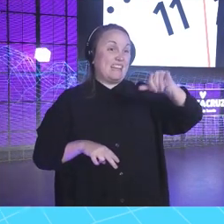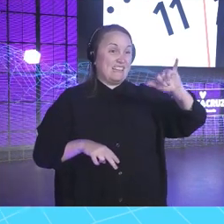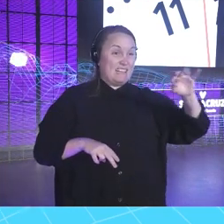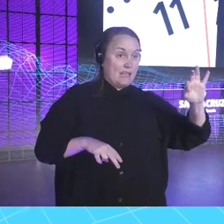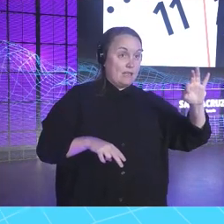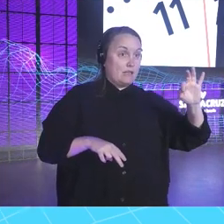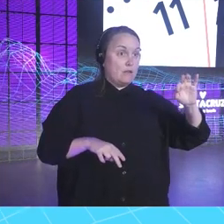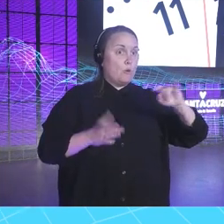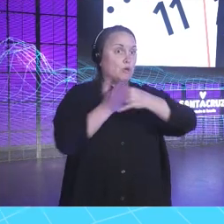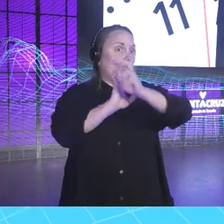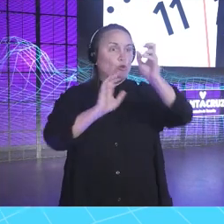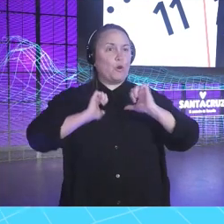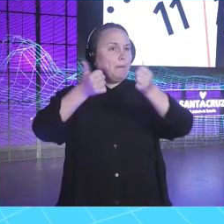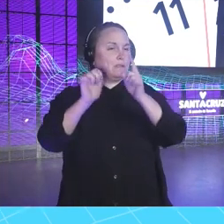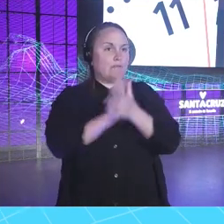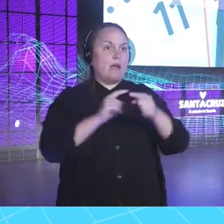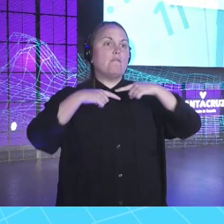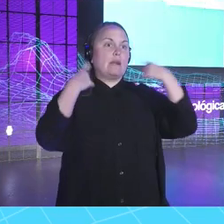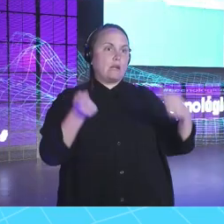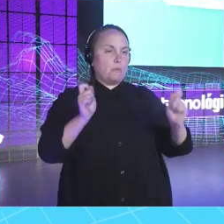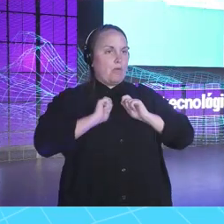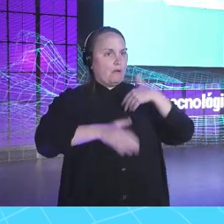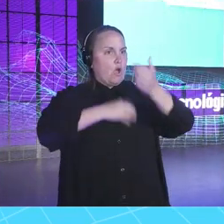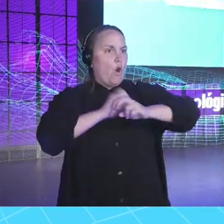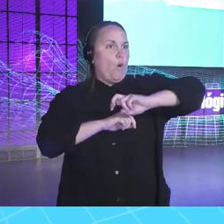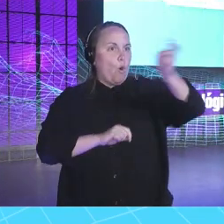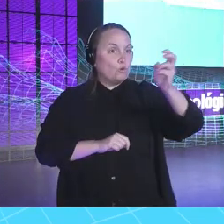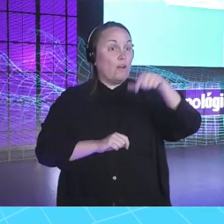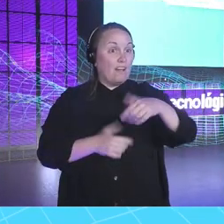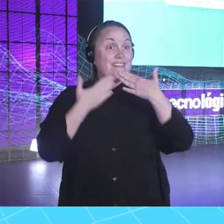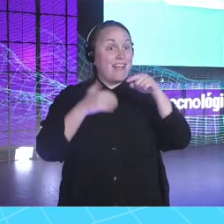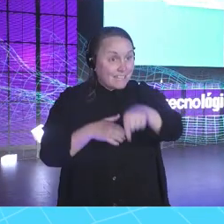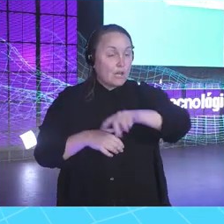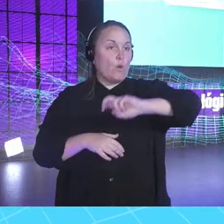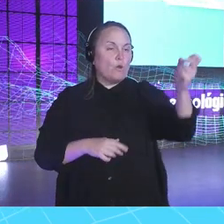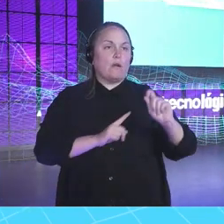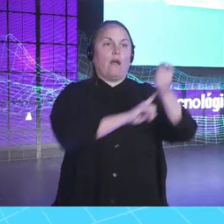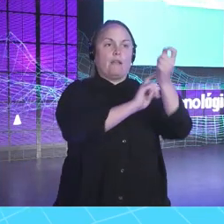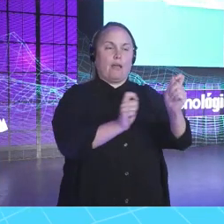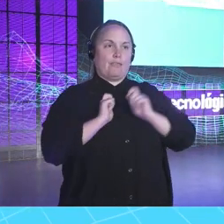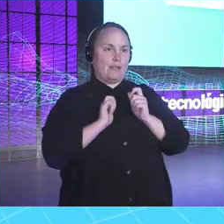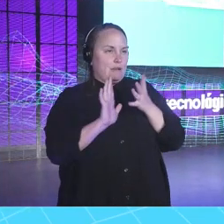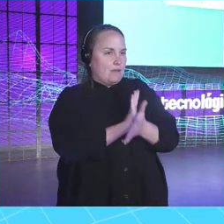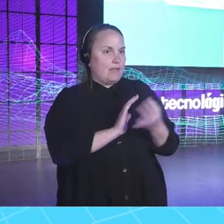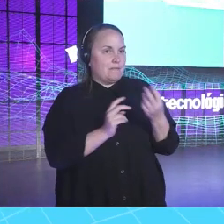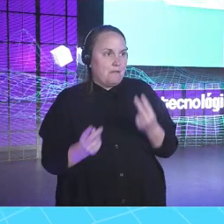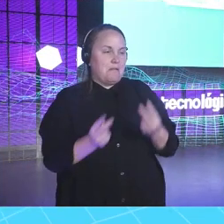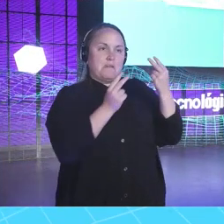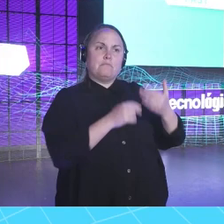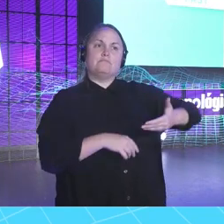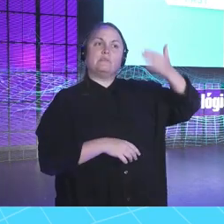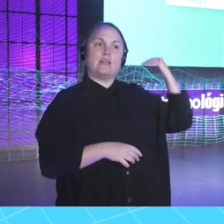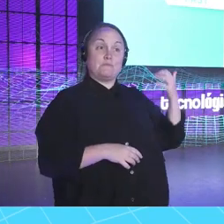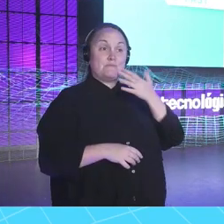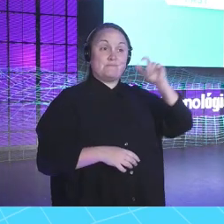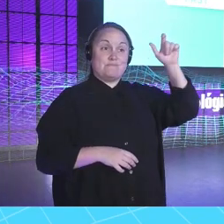se puede ir conectando y cuando hablamos de futuro por tanto es importantísimo mirar De dónde venimos el pasado ver que hemos hecho que nos ha llevado el